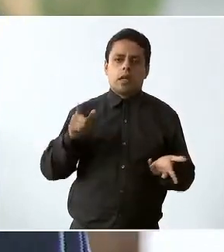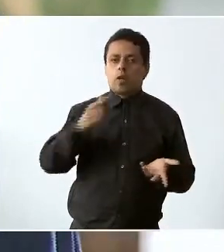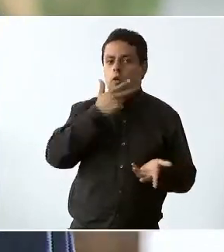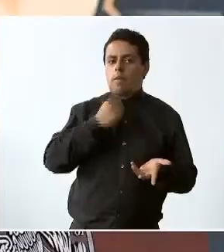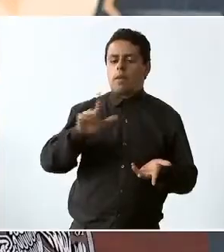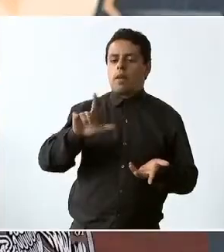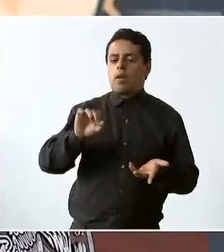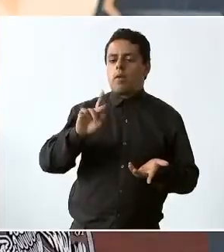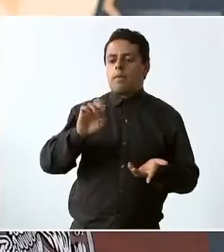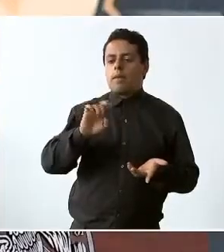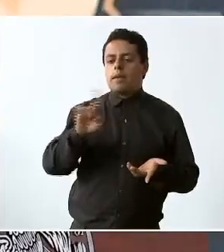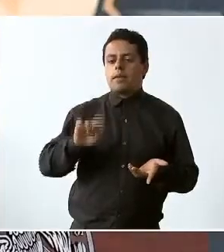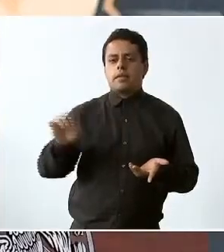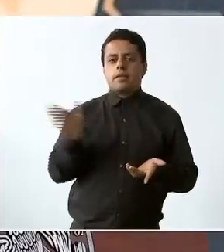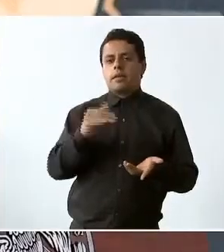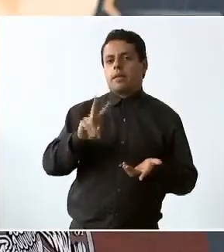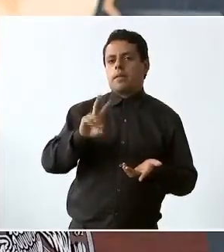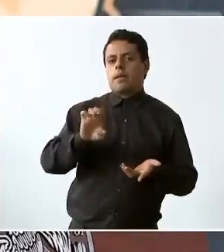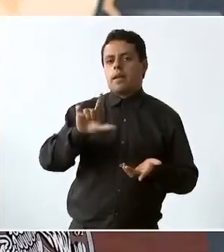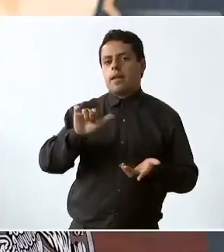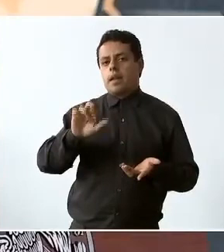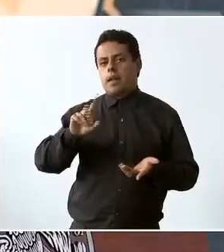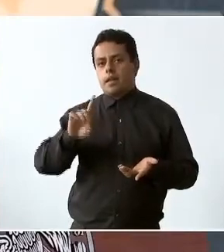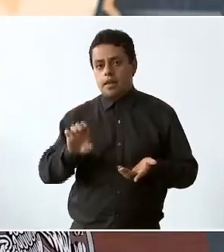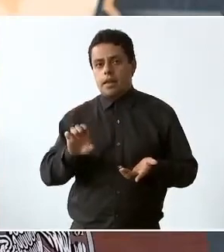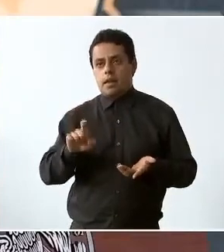Velarde estaba